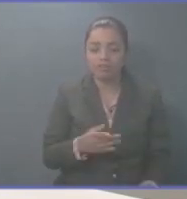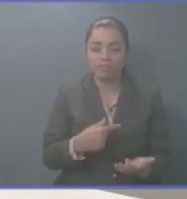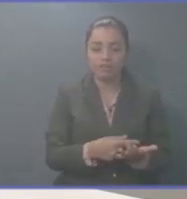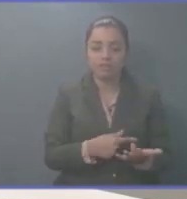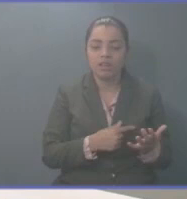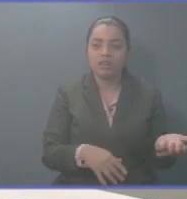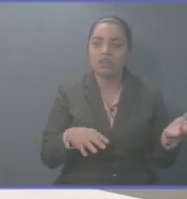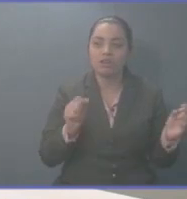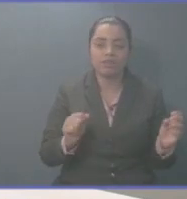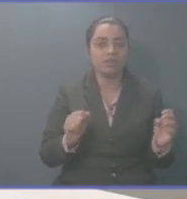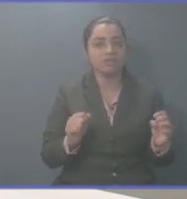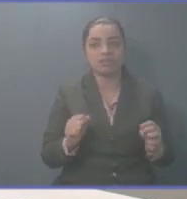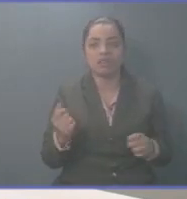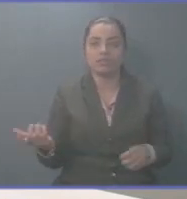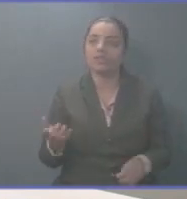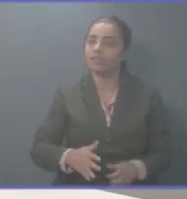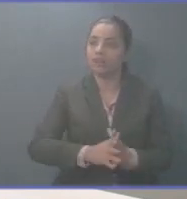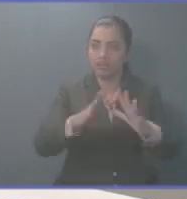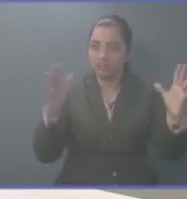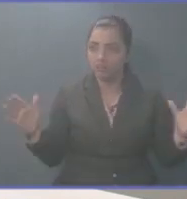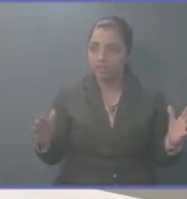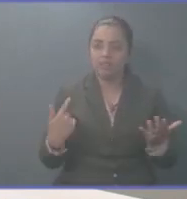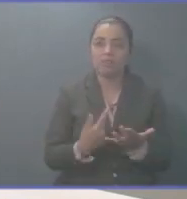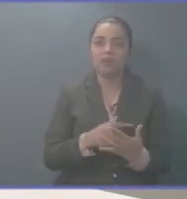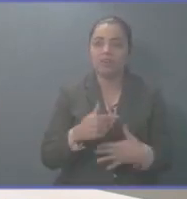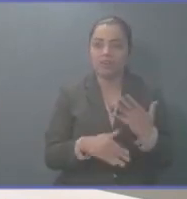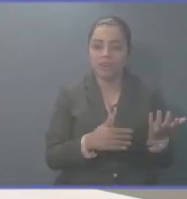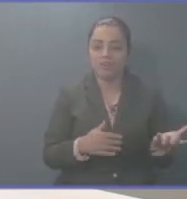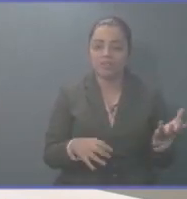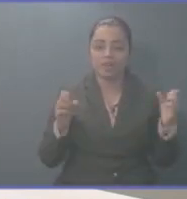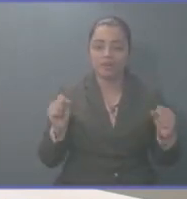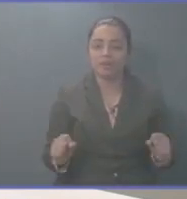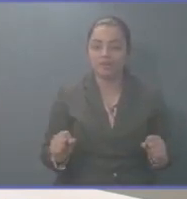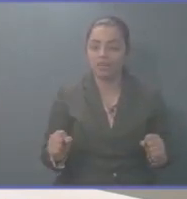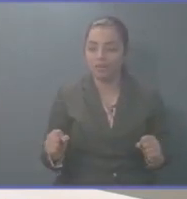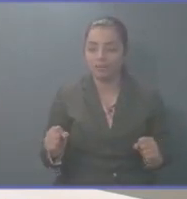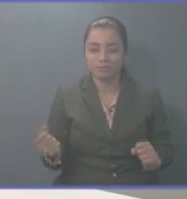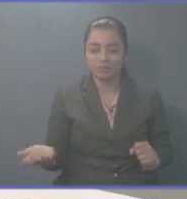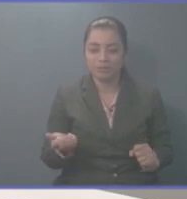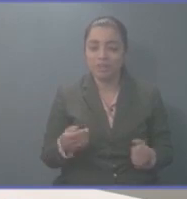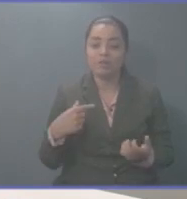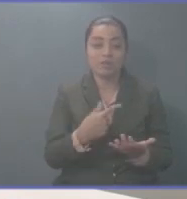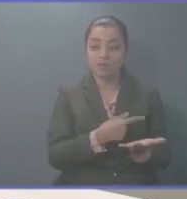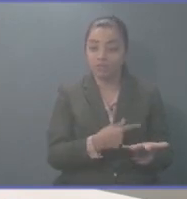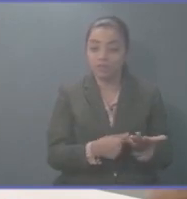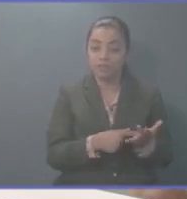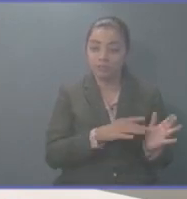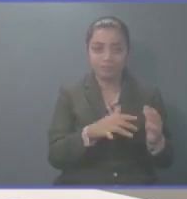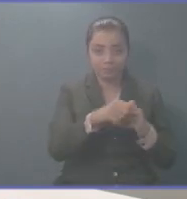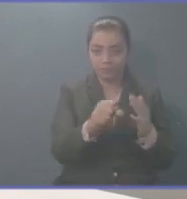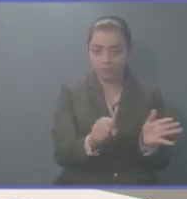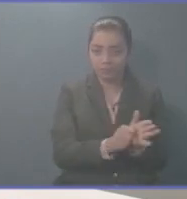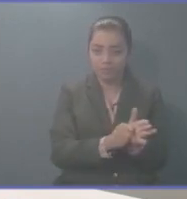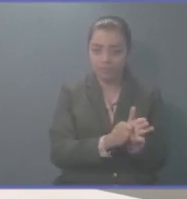vida 16 personas, aparentemente venía de la concentración que hubo aquí en horas de la mañana en la Asamblea